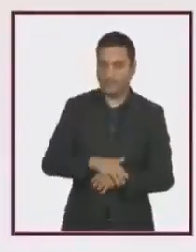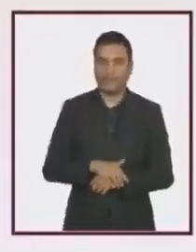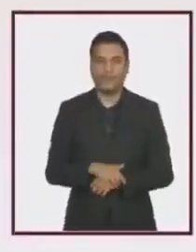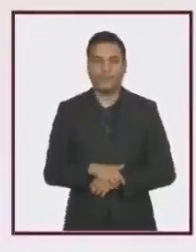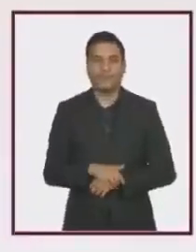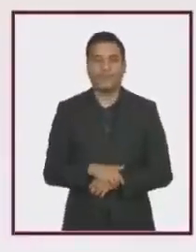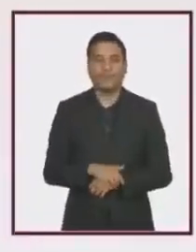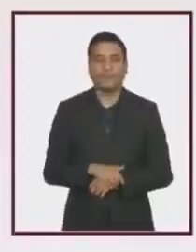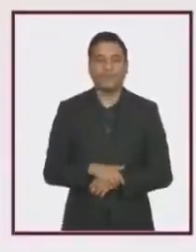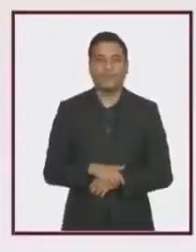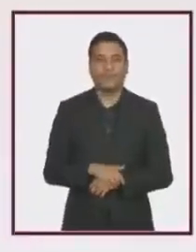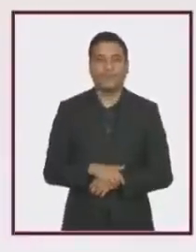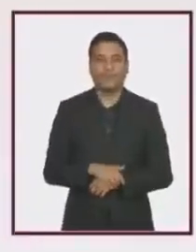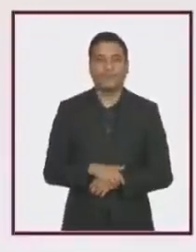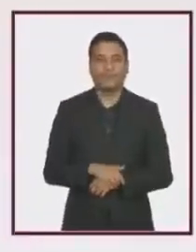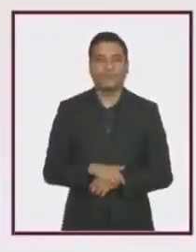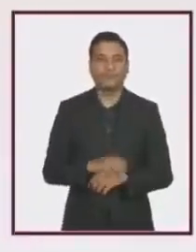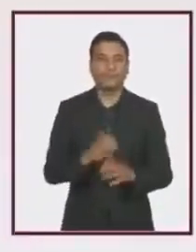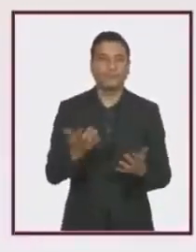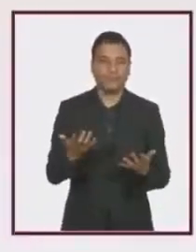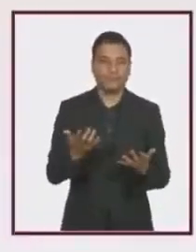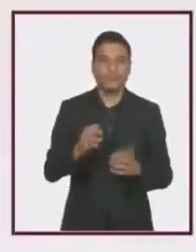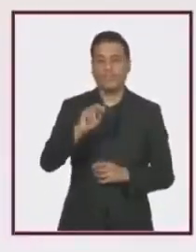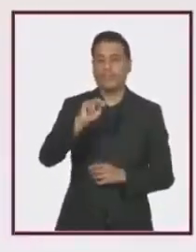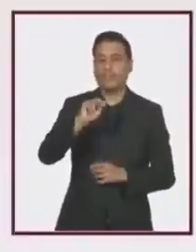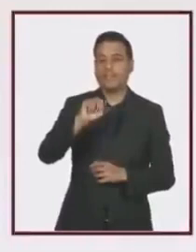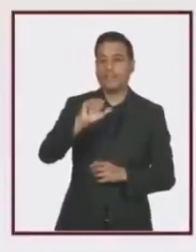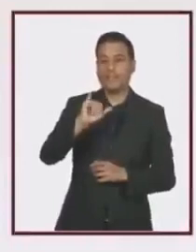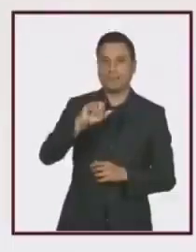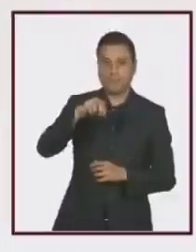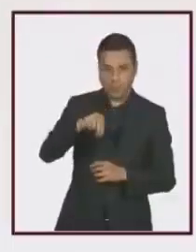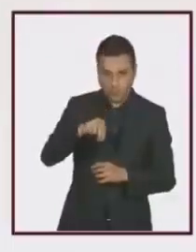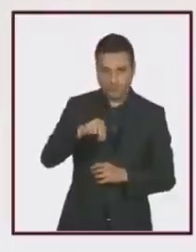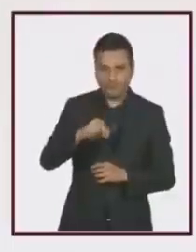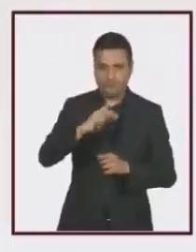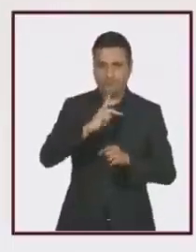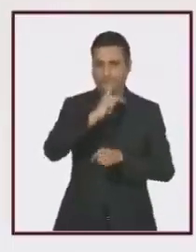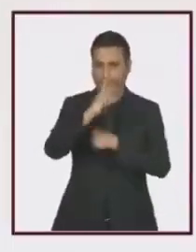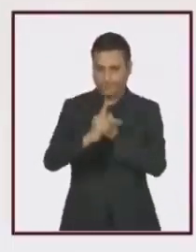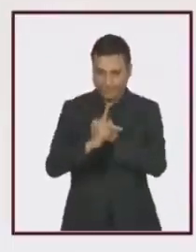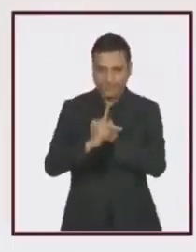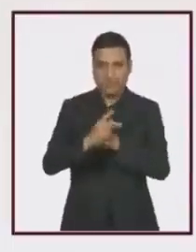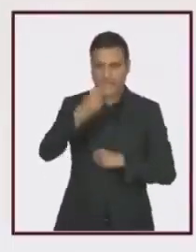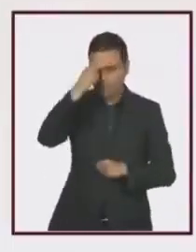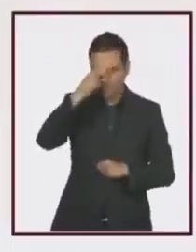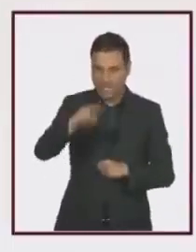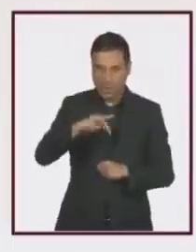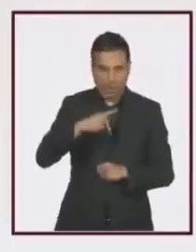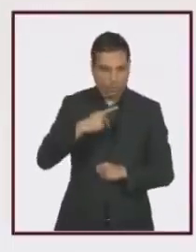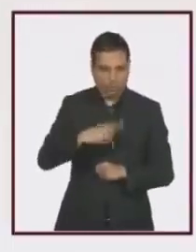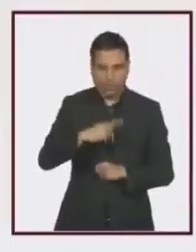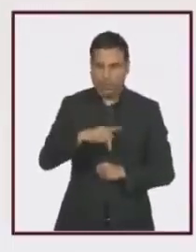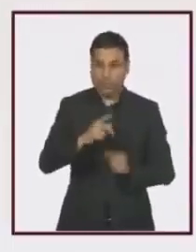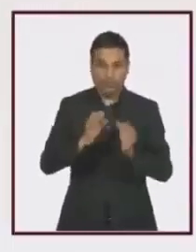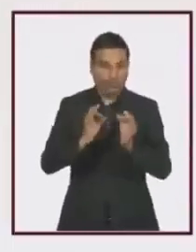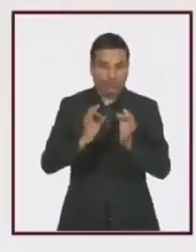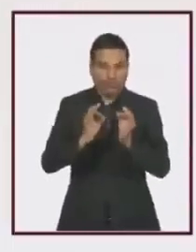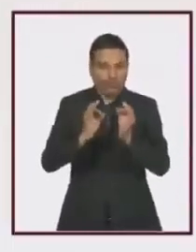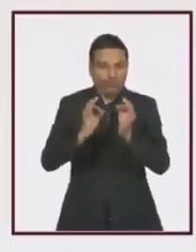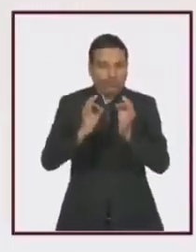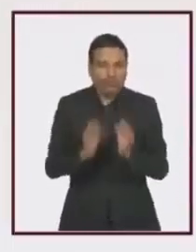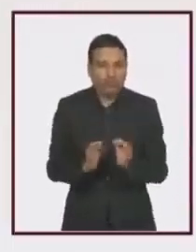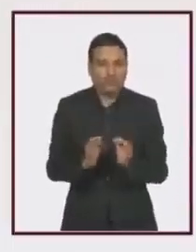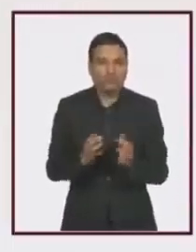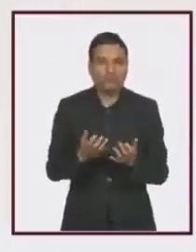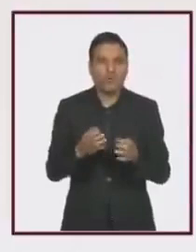El concepto de nación, el concepto de mexicanidad tiene que partir precisamente